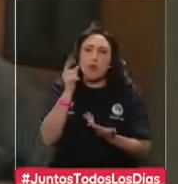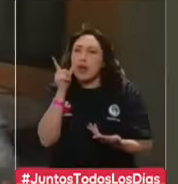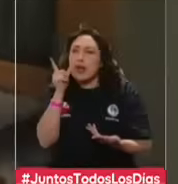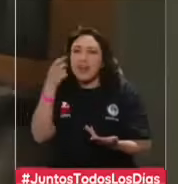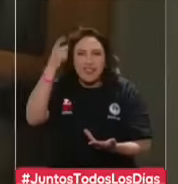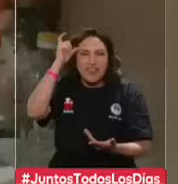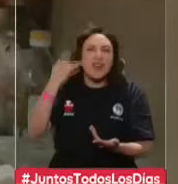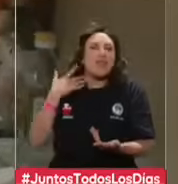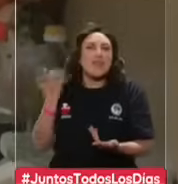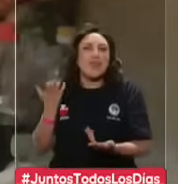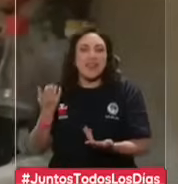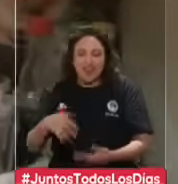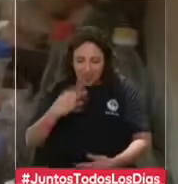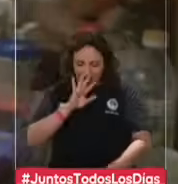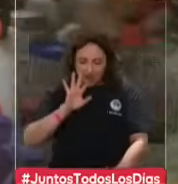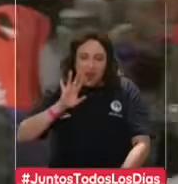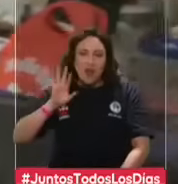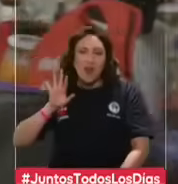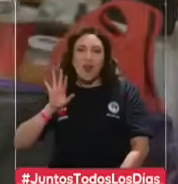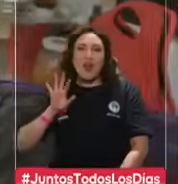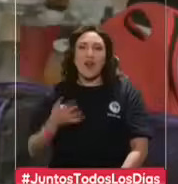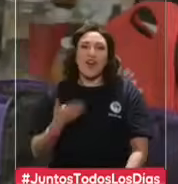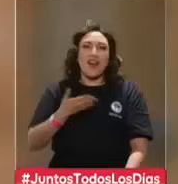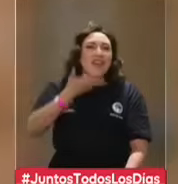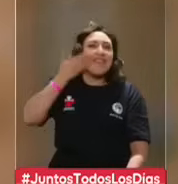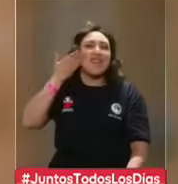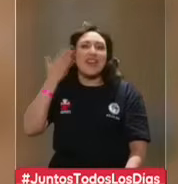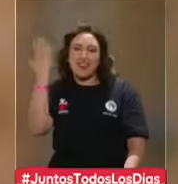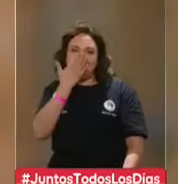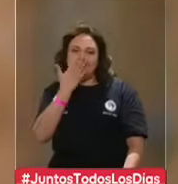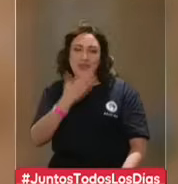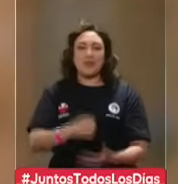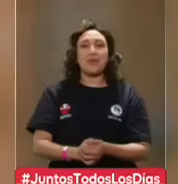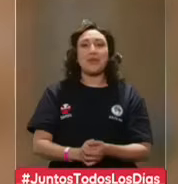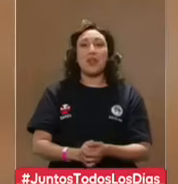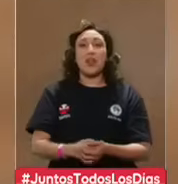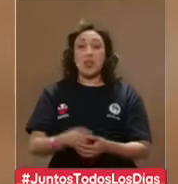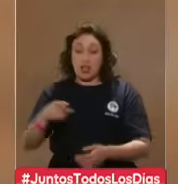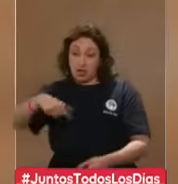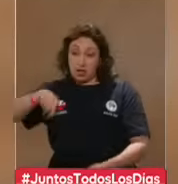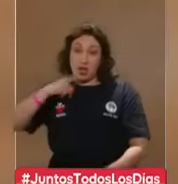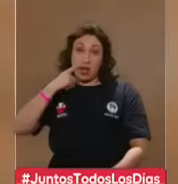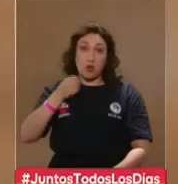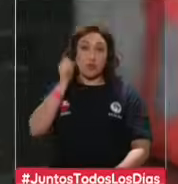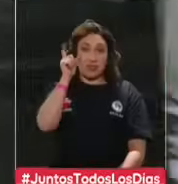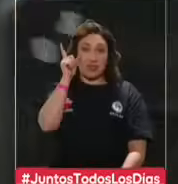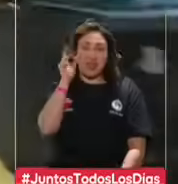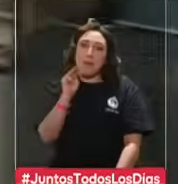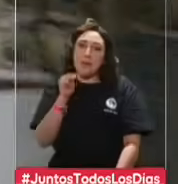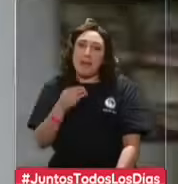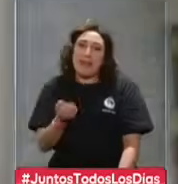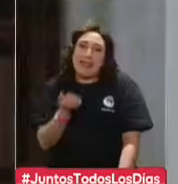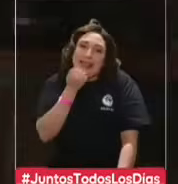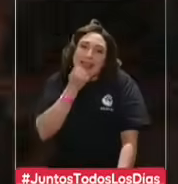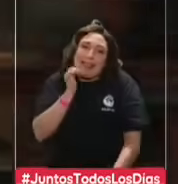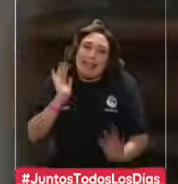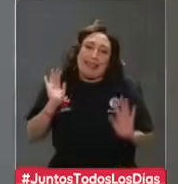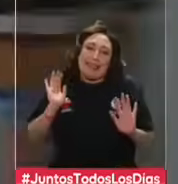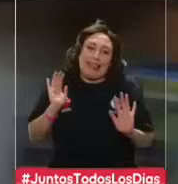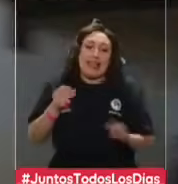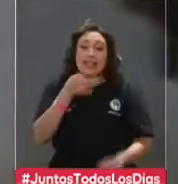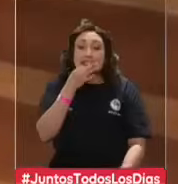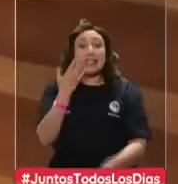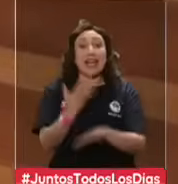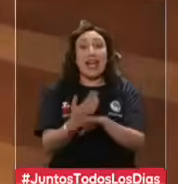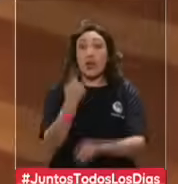venías acostado otra vez. ¿Carta de qué? ¿Qué tiene? ¿Qué carta? Ellos entienden que la mamá la embarra. Aquí hay una mano, pero dos